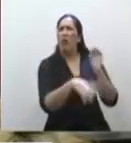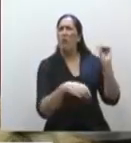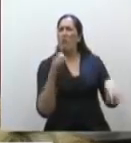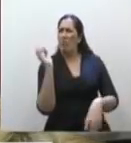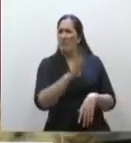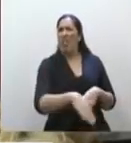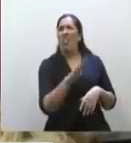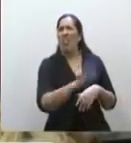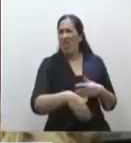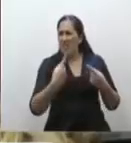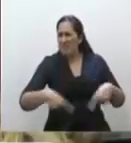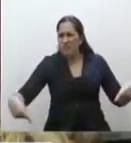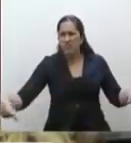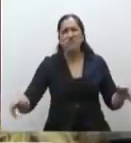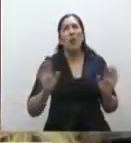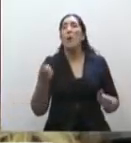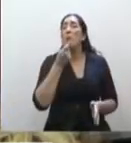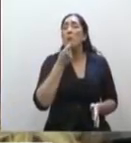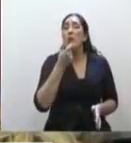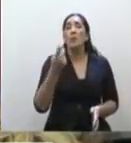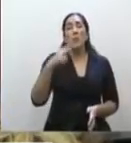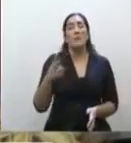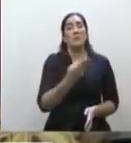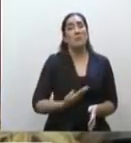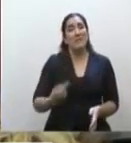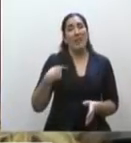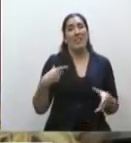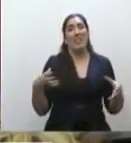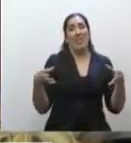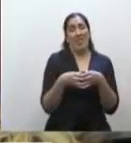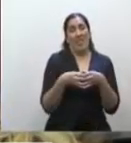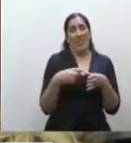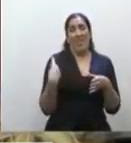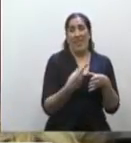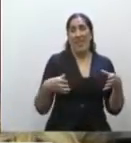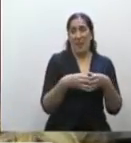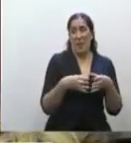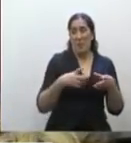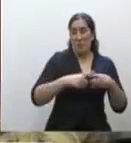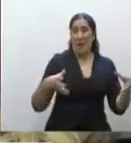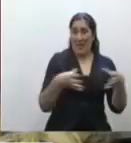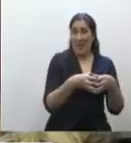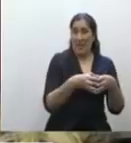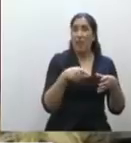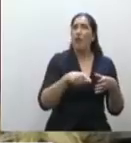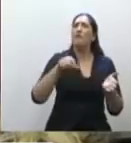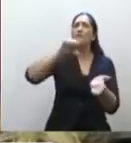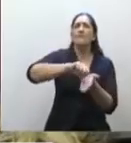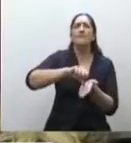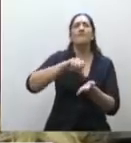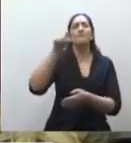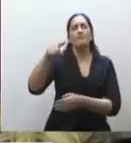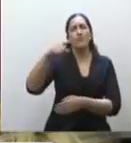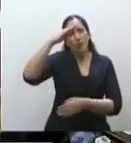descalificaciones y tal vez, por ejemplo, como en el caso de la vicepresidenta de nuestro bloque, Nancy González, en la ciudad de Puerto